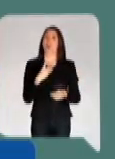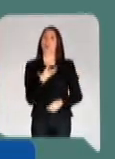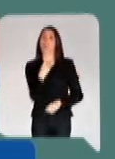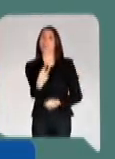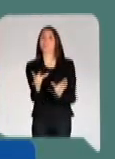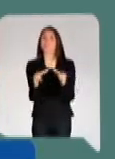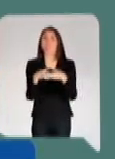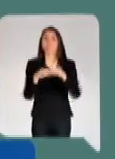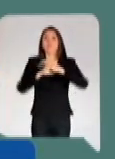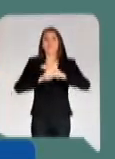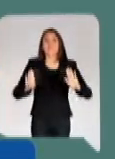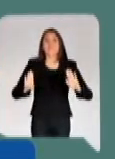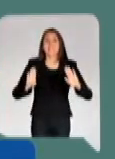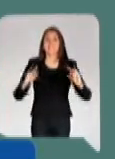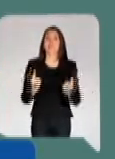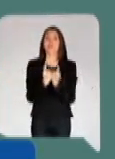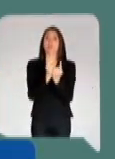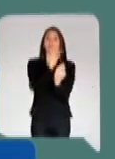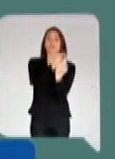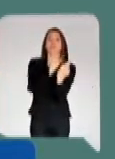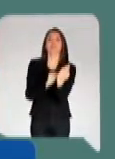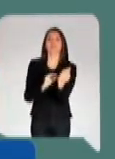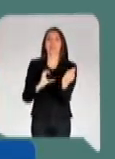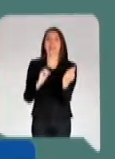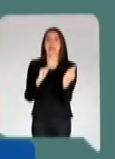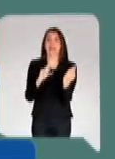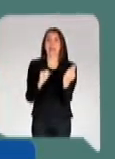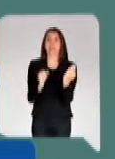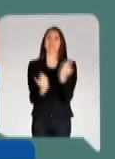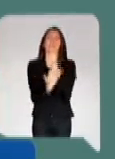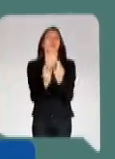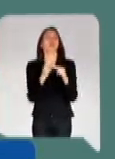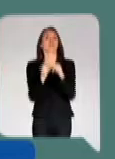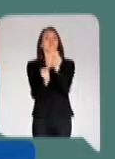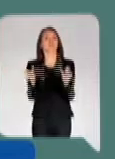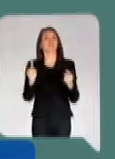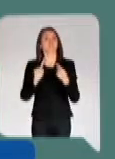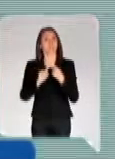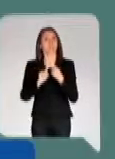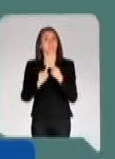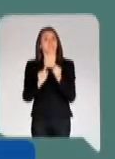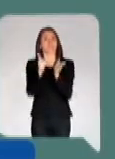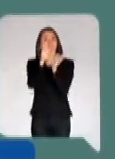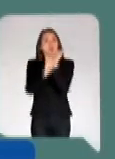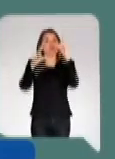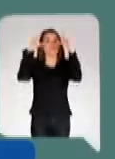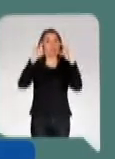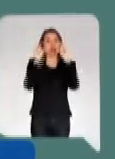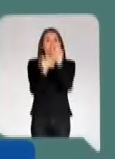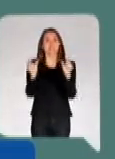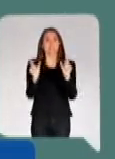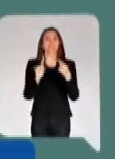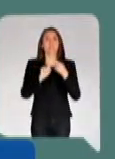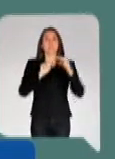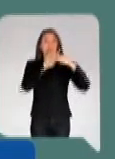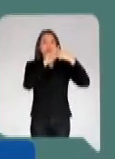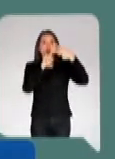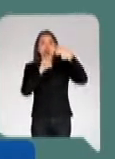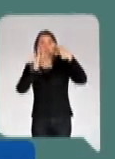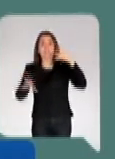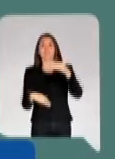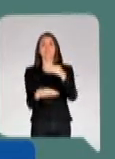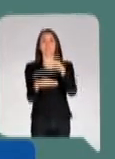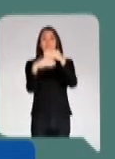había un periodo de inscripción, era de 10 días. Lo que ocurrió esta semana es que este plazo se redujo. Ahora solamente